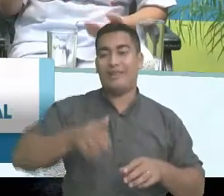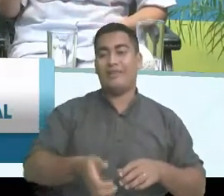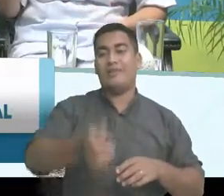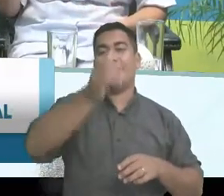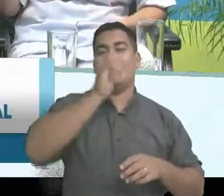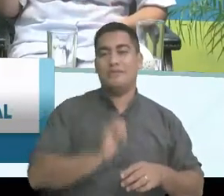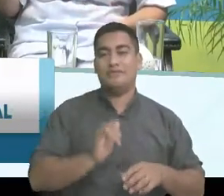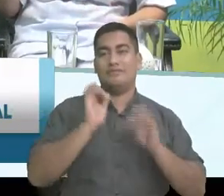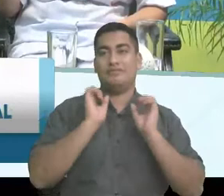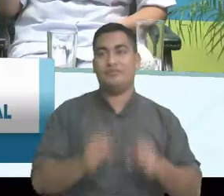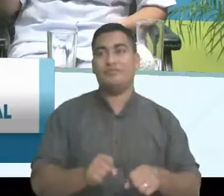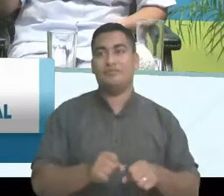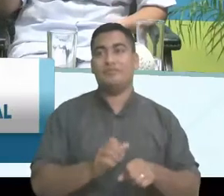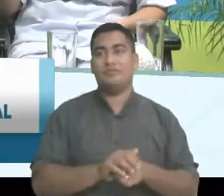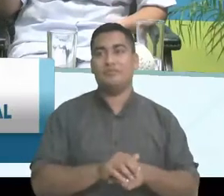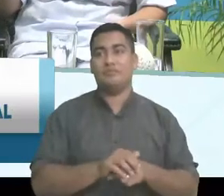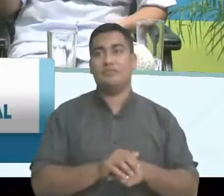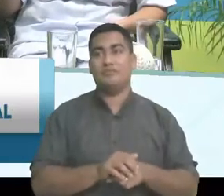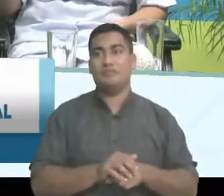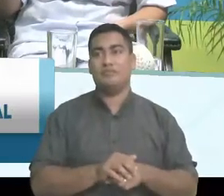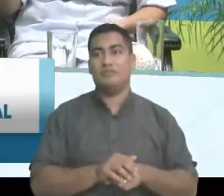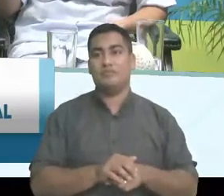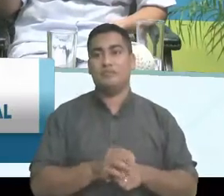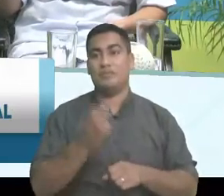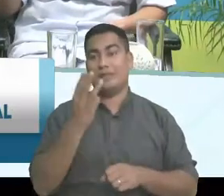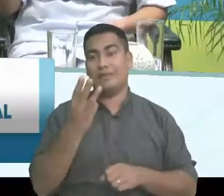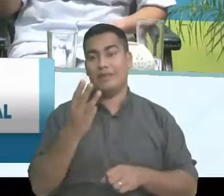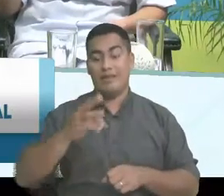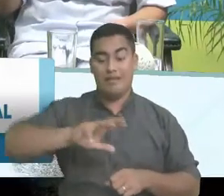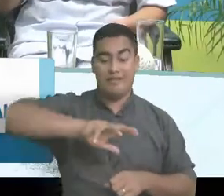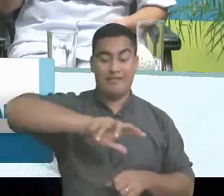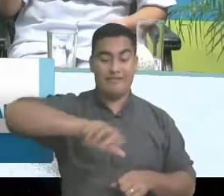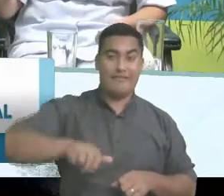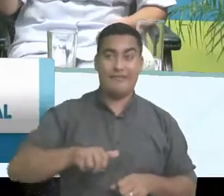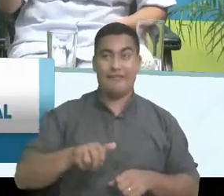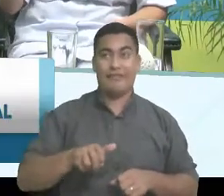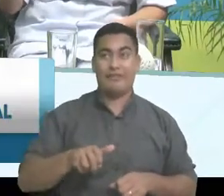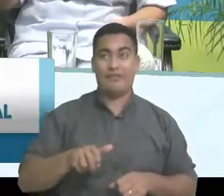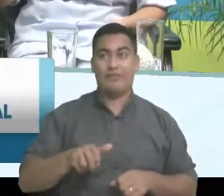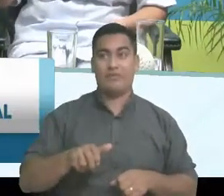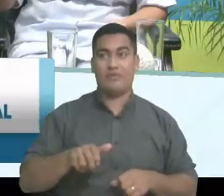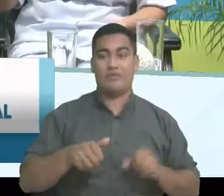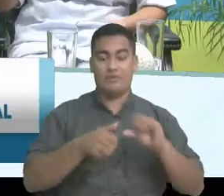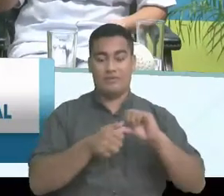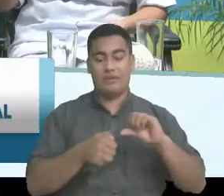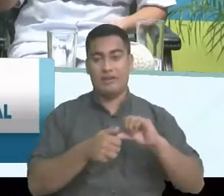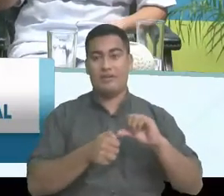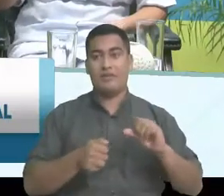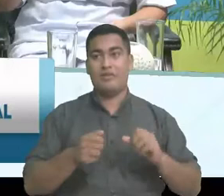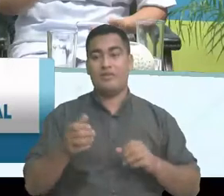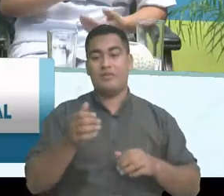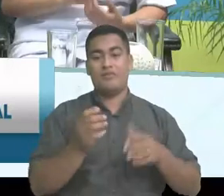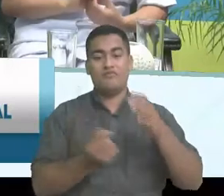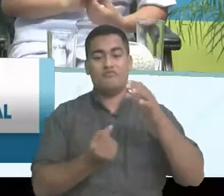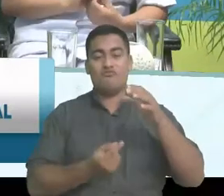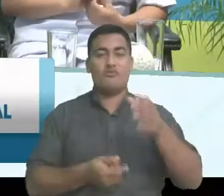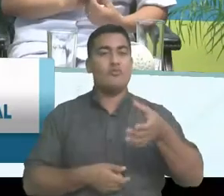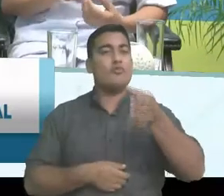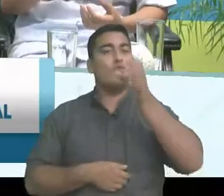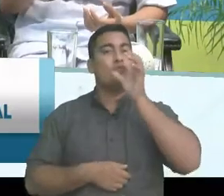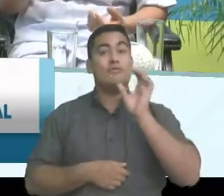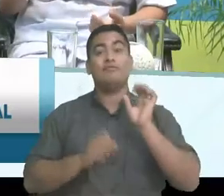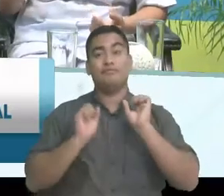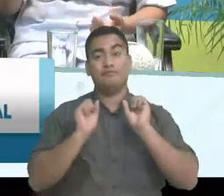Por tres naranjas que utilicé, el jugo de naranja, es un ajito, licuadito, lo colá y eso te lo puedes